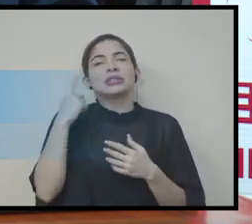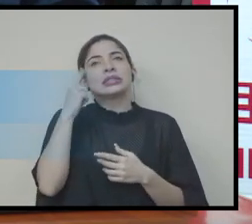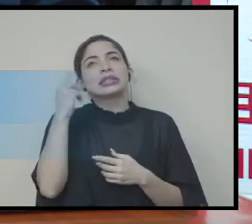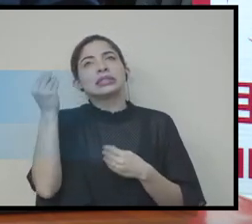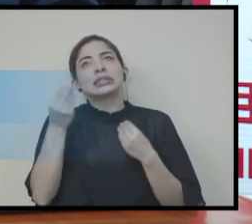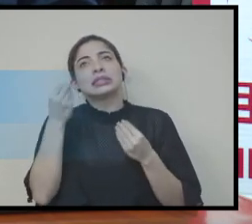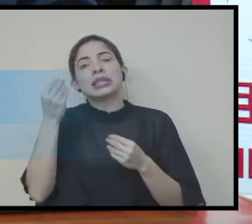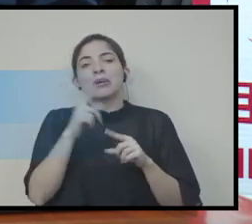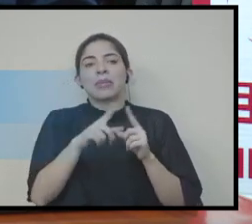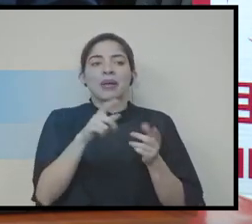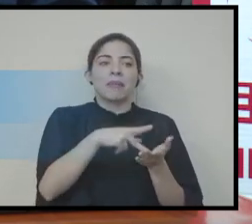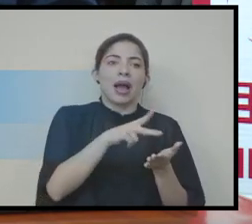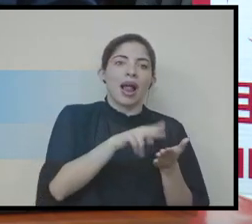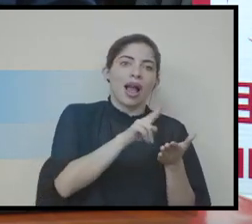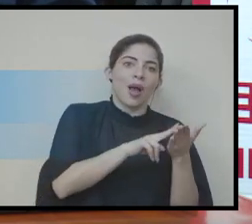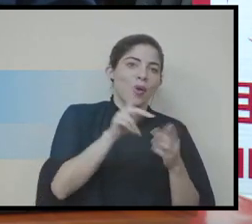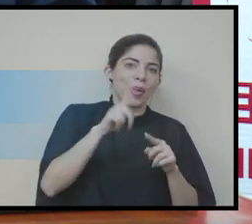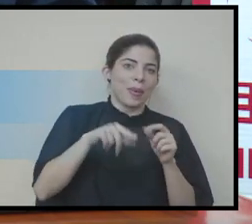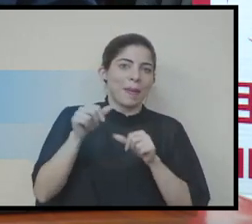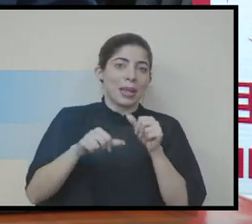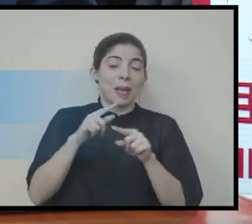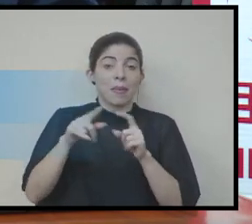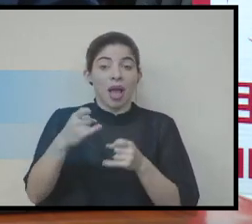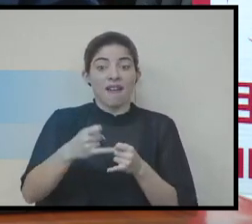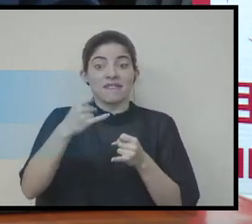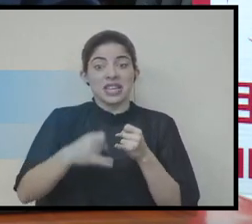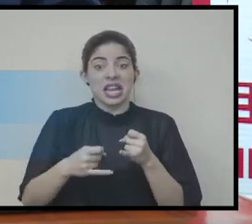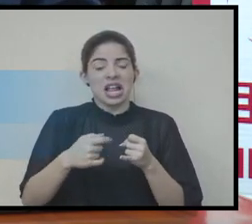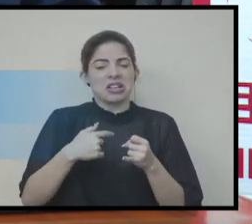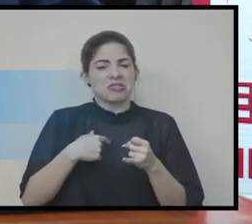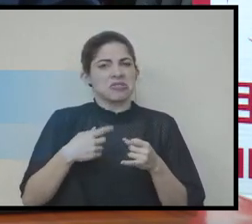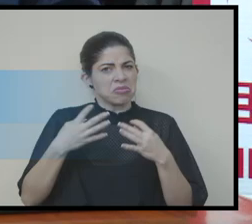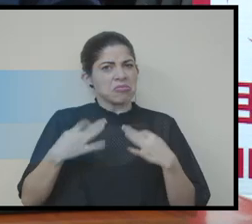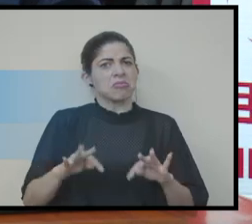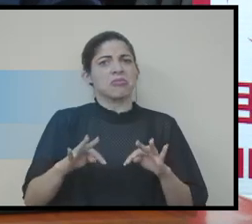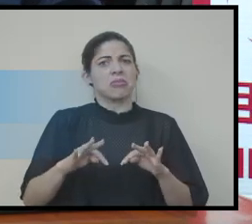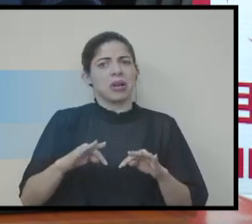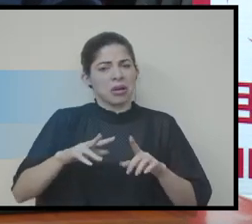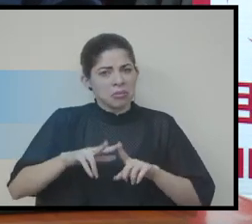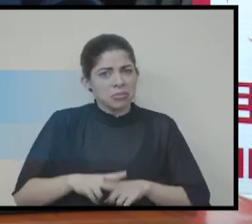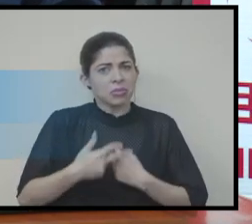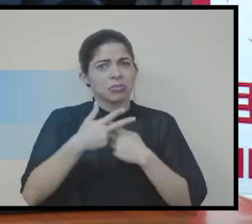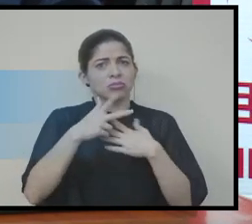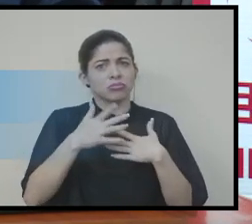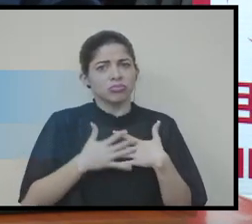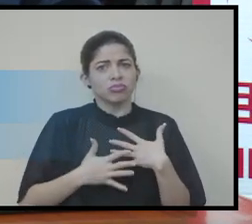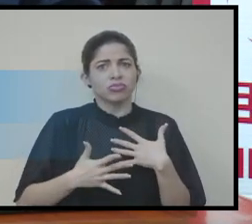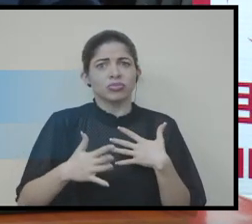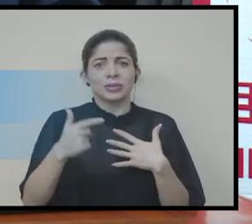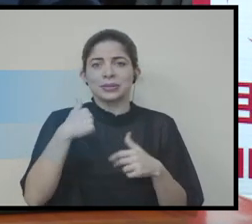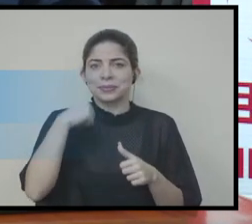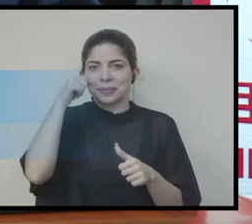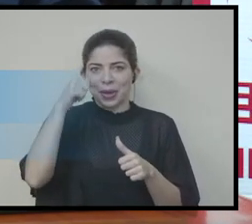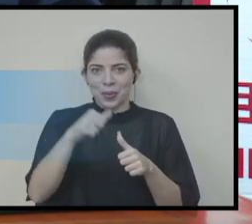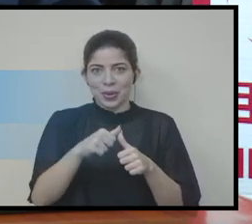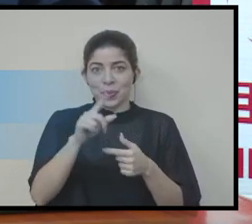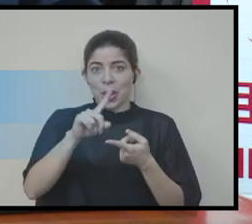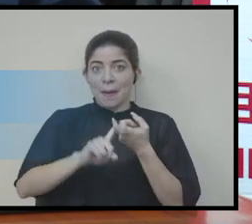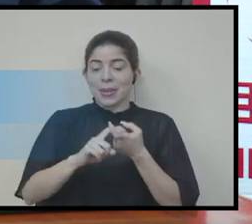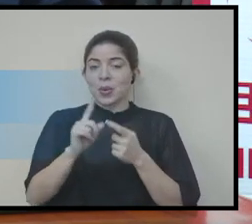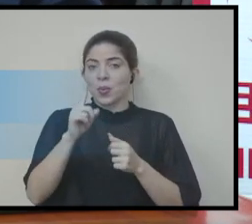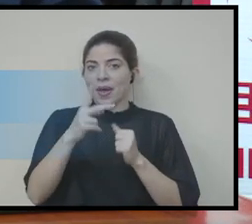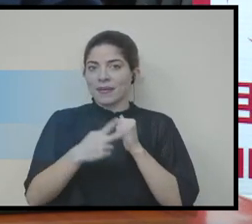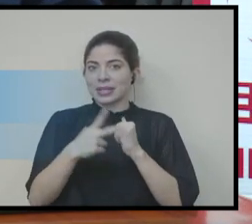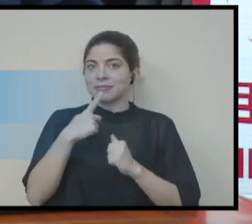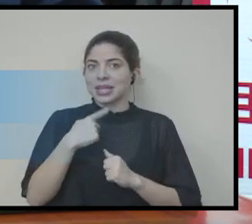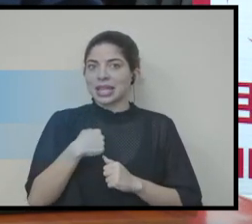No podía porque tenía que pagar la U, pero finalmente agarré impulso y me mandé. Y recuerdo, un amigo una vez me